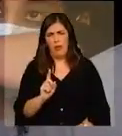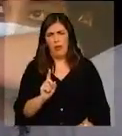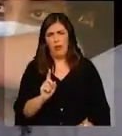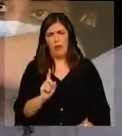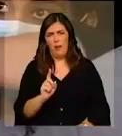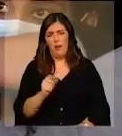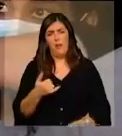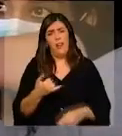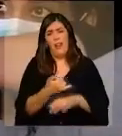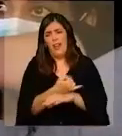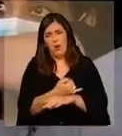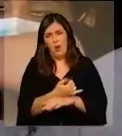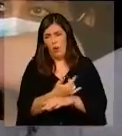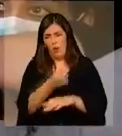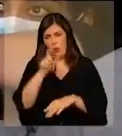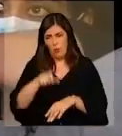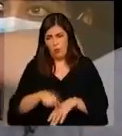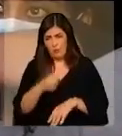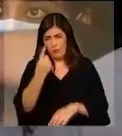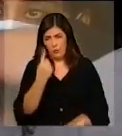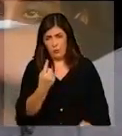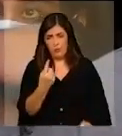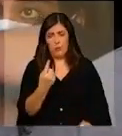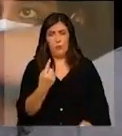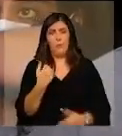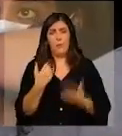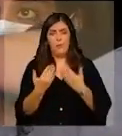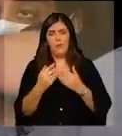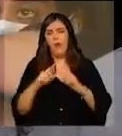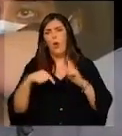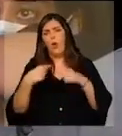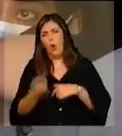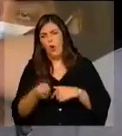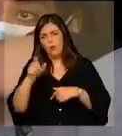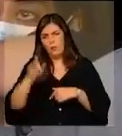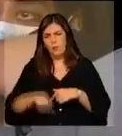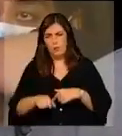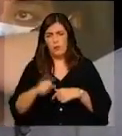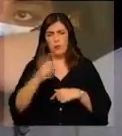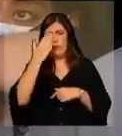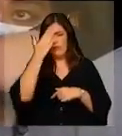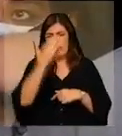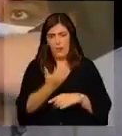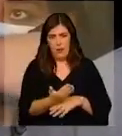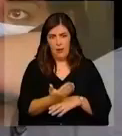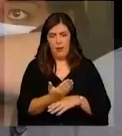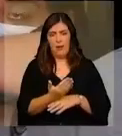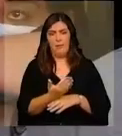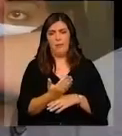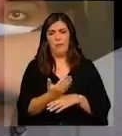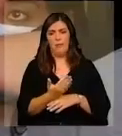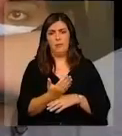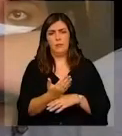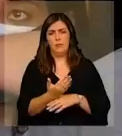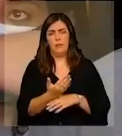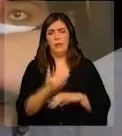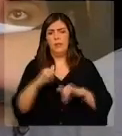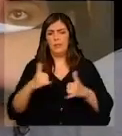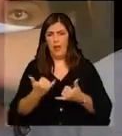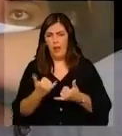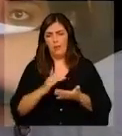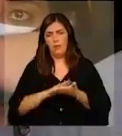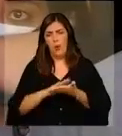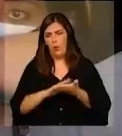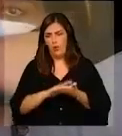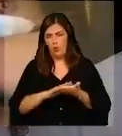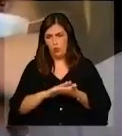Fue un error que cometió una persona hablando con otra persona del Frente Amplio y que se arregló, digamos.